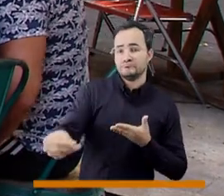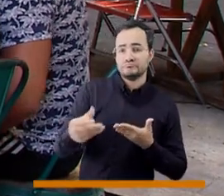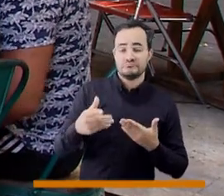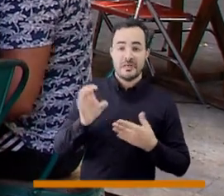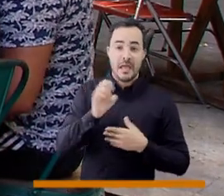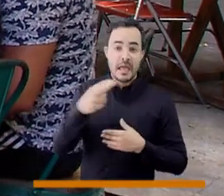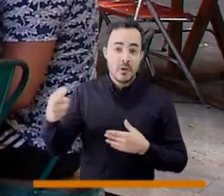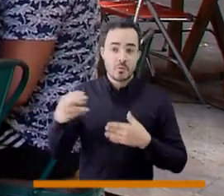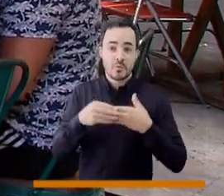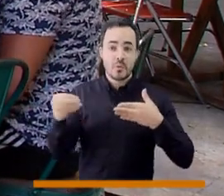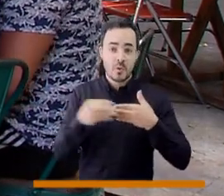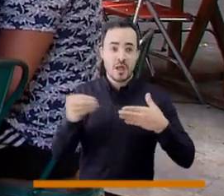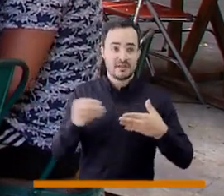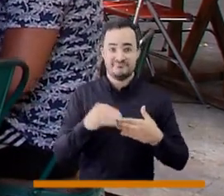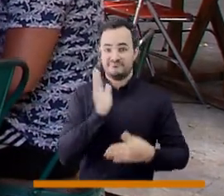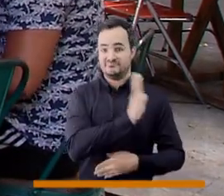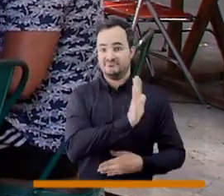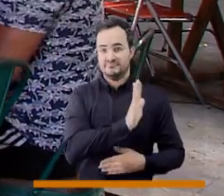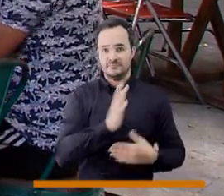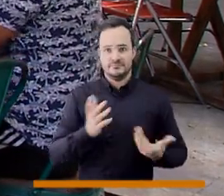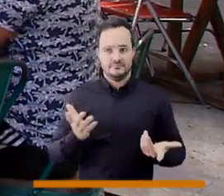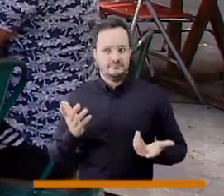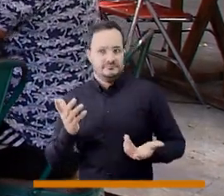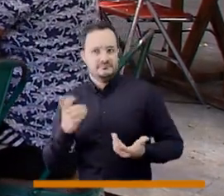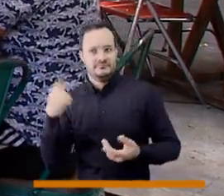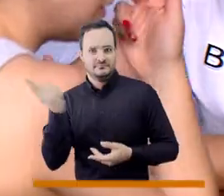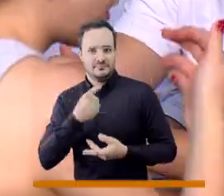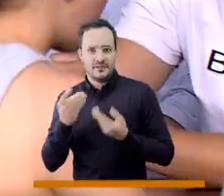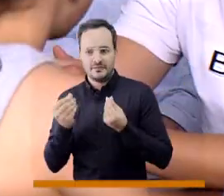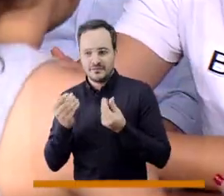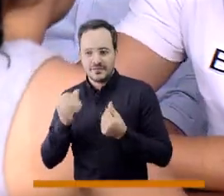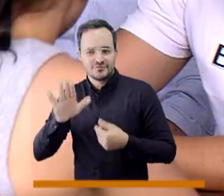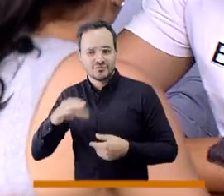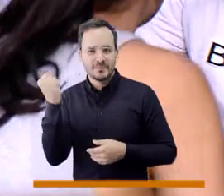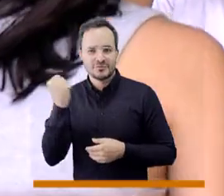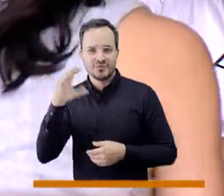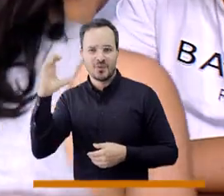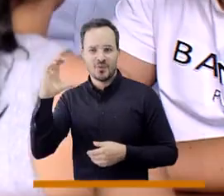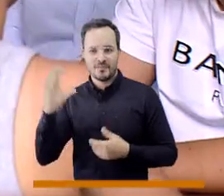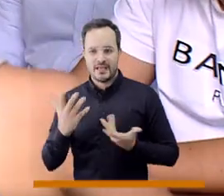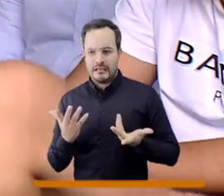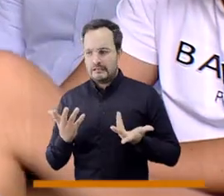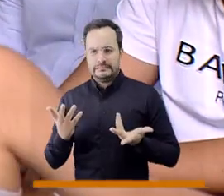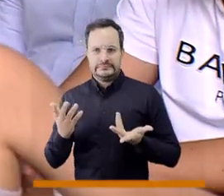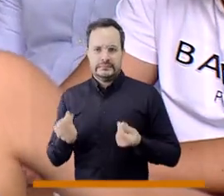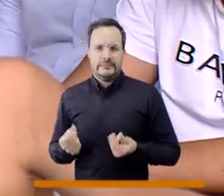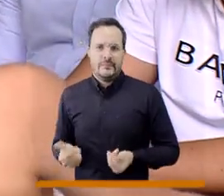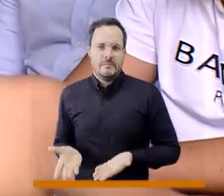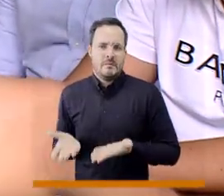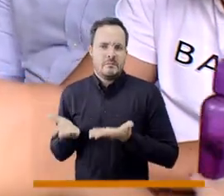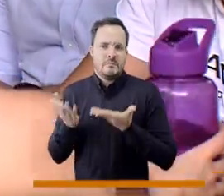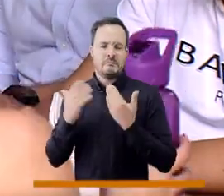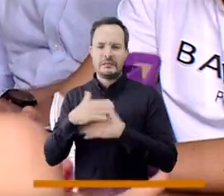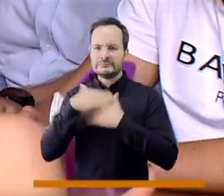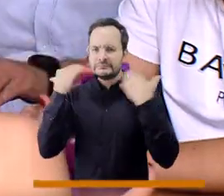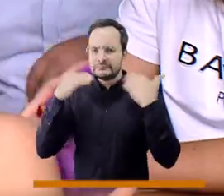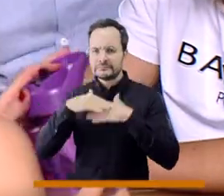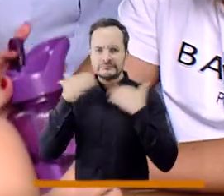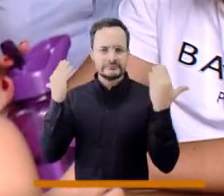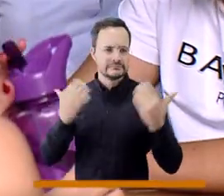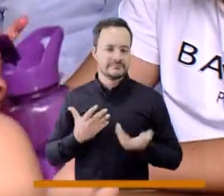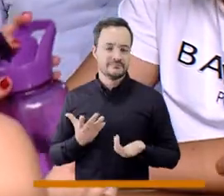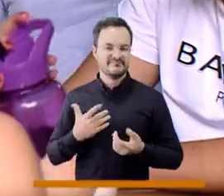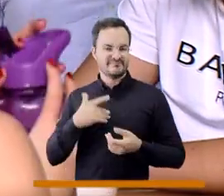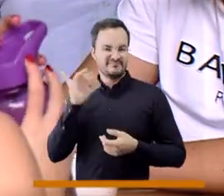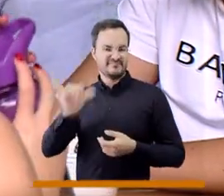dólares, pues a las personas que tienen un salario que es en pesos, pues se les van a encarecer muchas cosas. Entonces, esas personas están teniendo